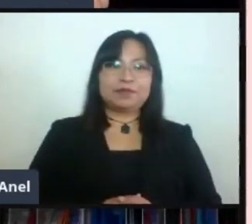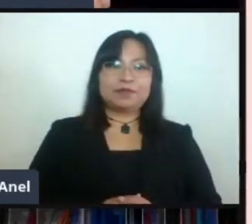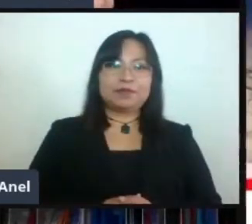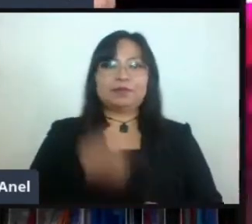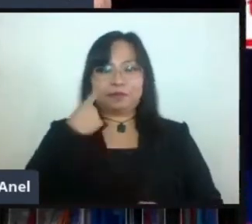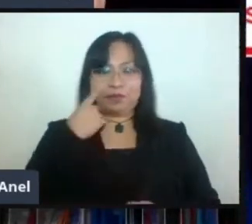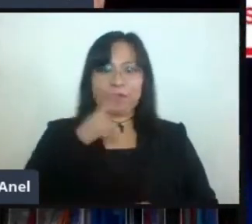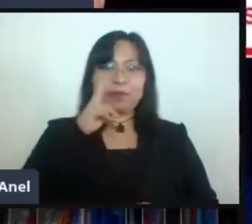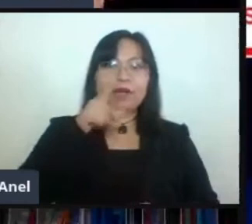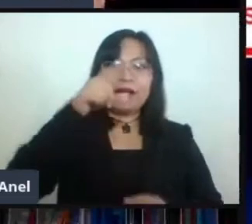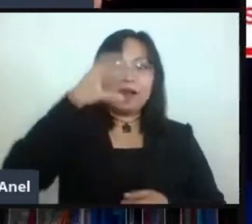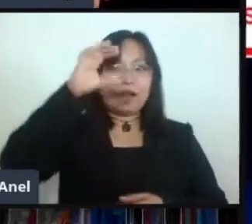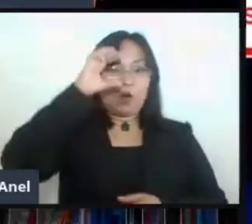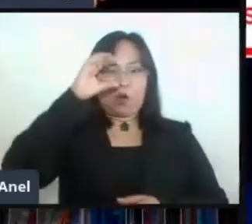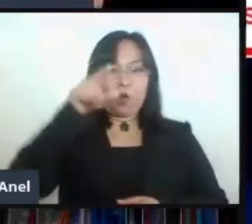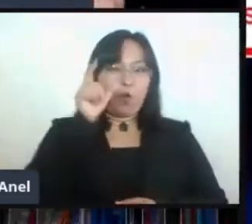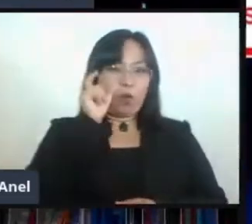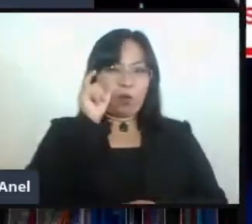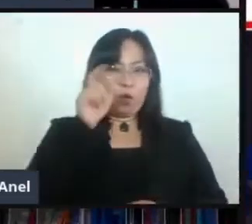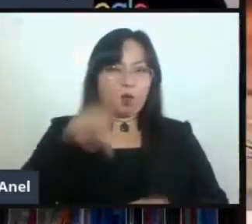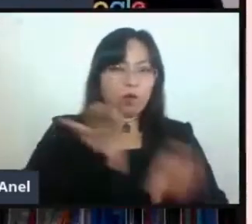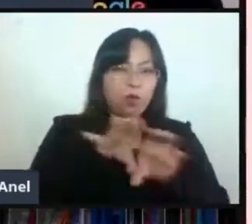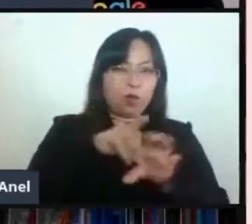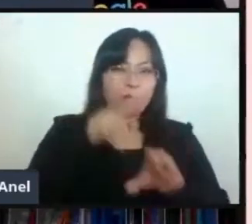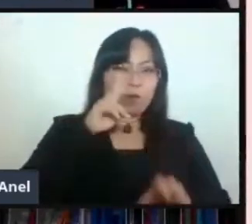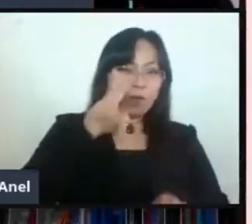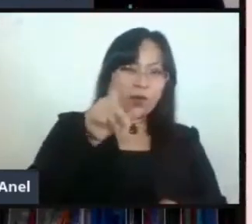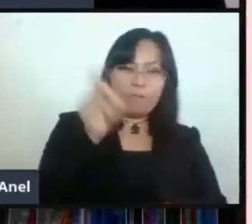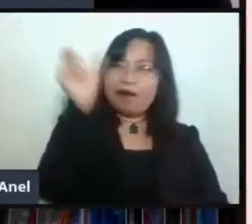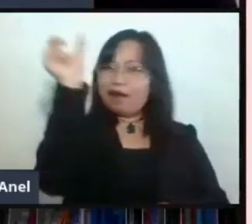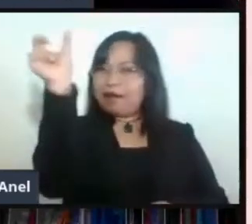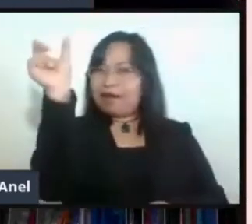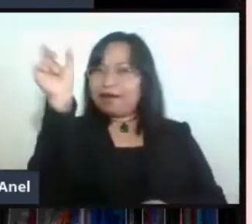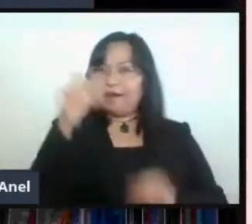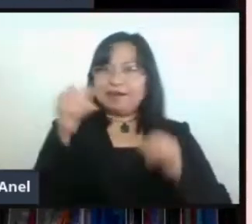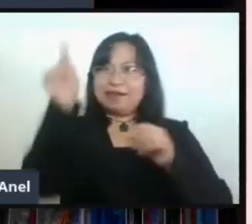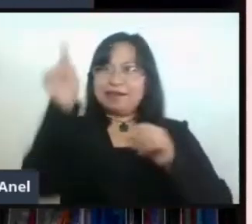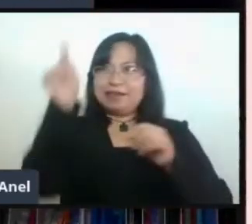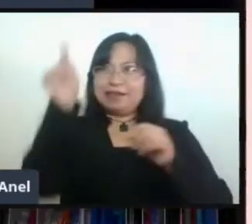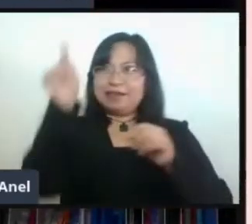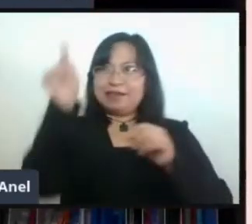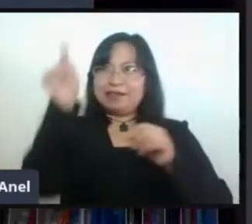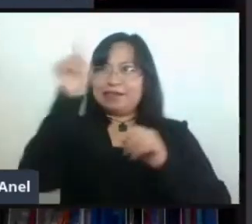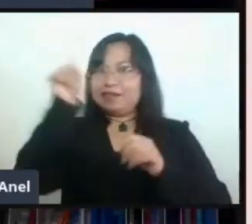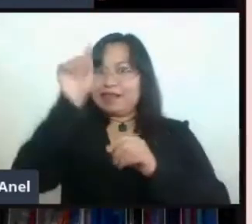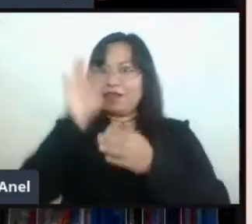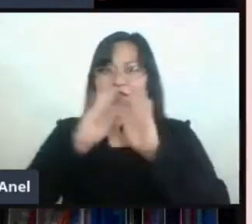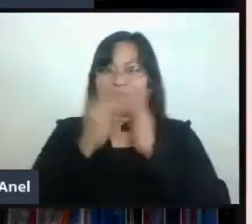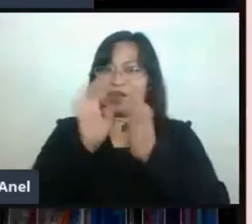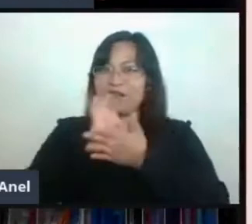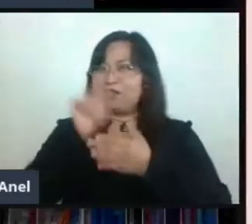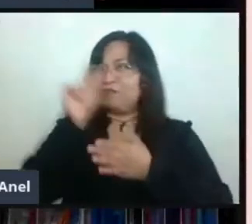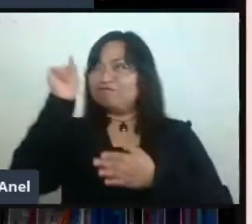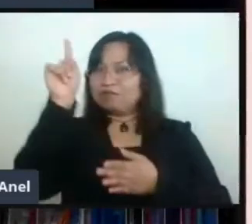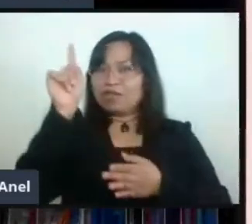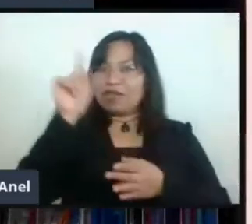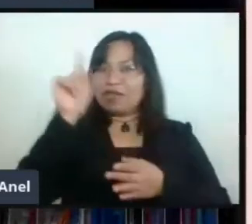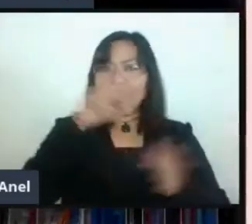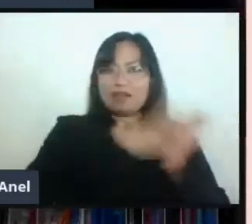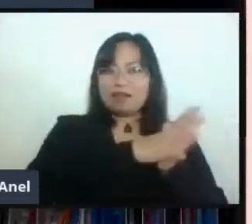ojito. Ok, Ajá. Le di perfecto. vista previa y entonces me arrojó esta